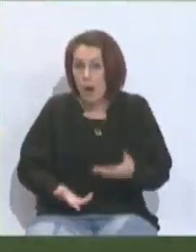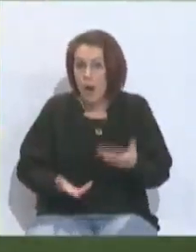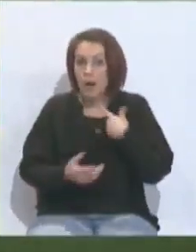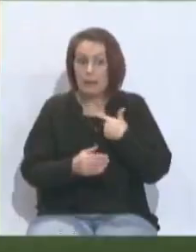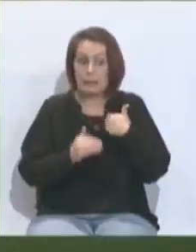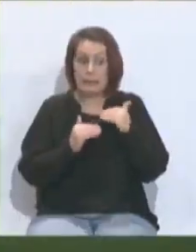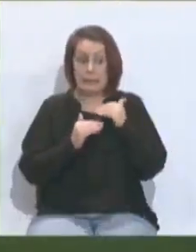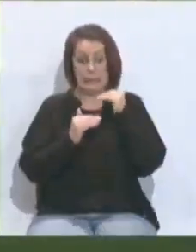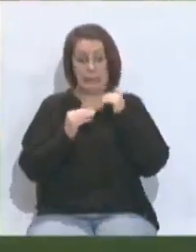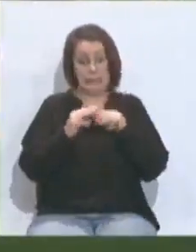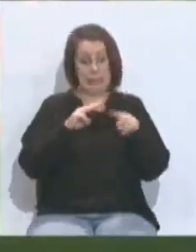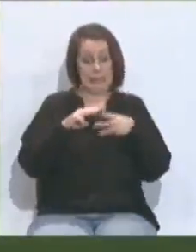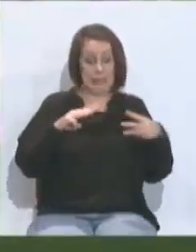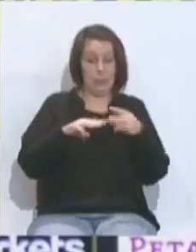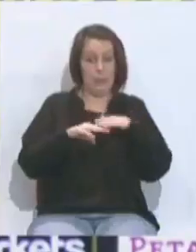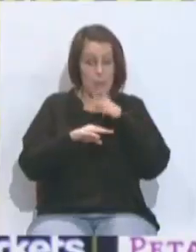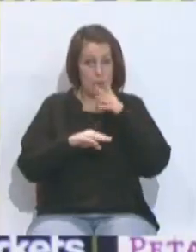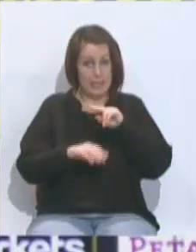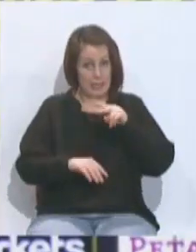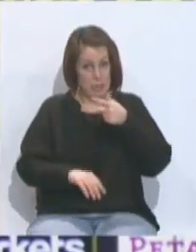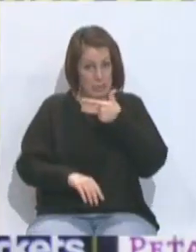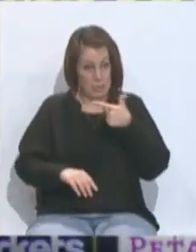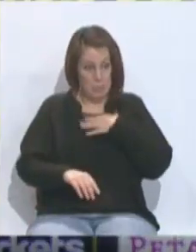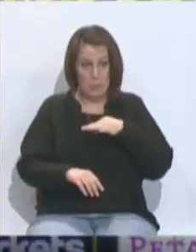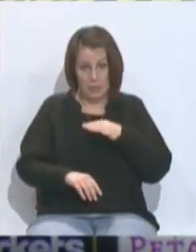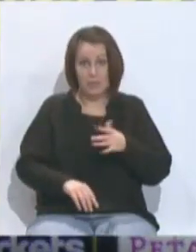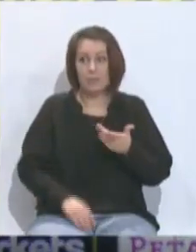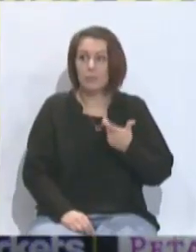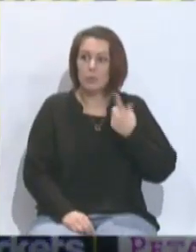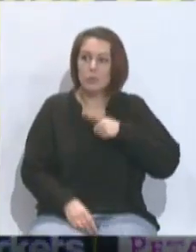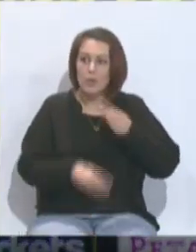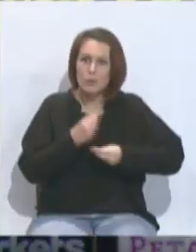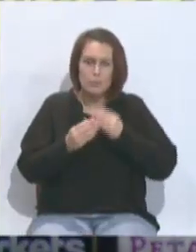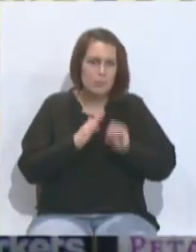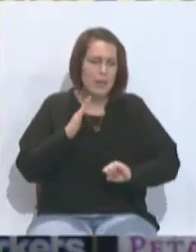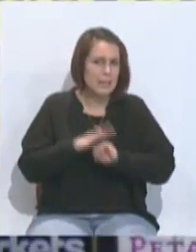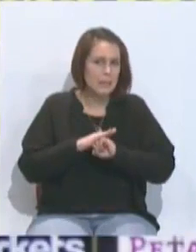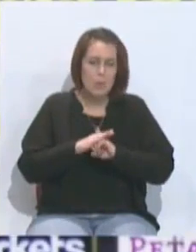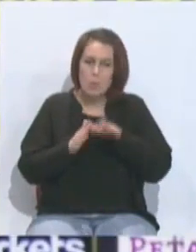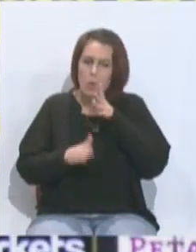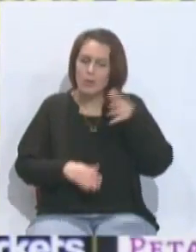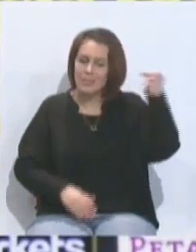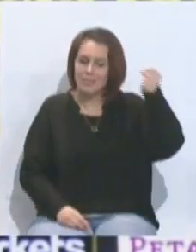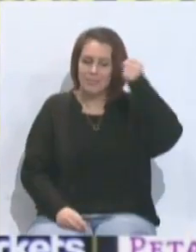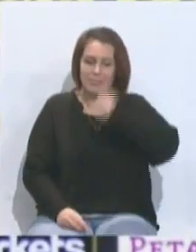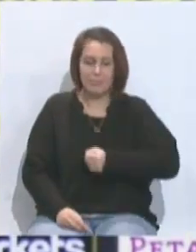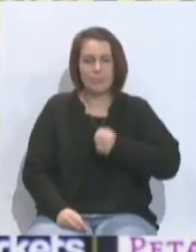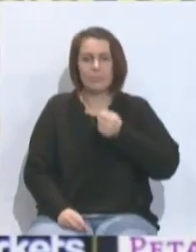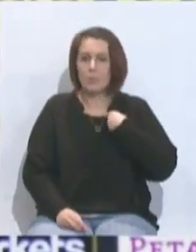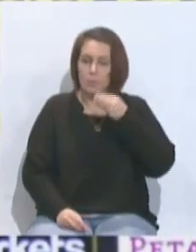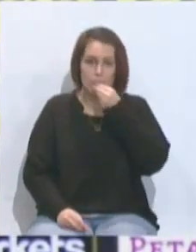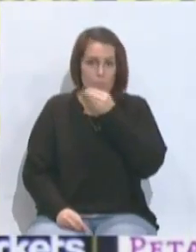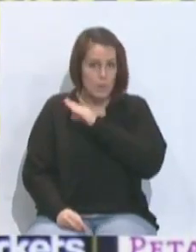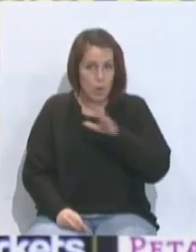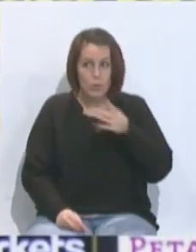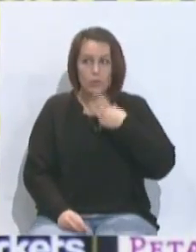puesto de descenso a segunda división. Hemos hecho todo lo posible por hacer, por traer a los